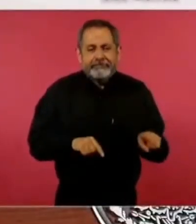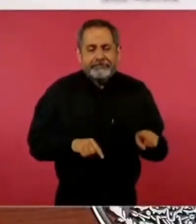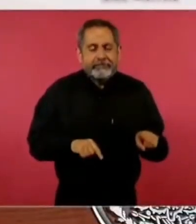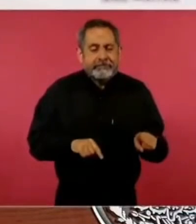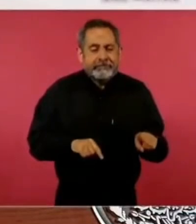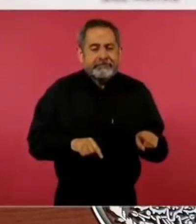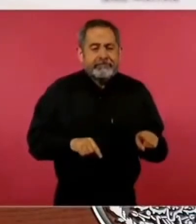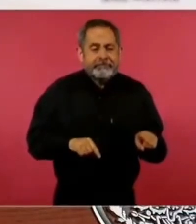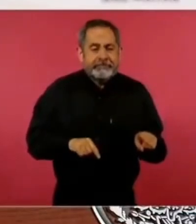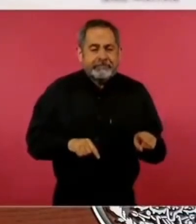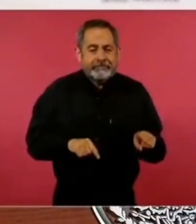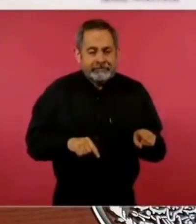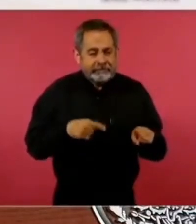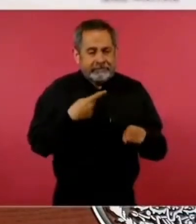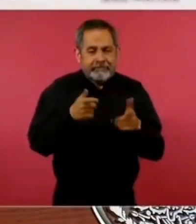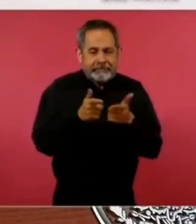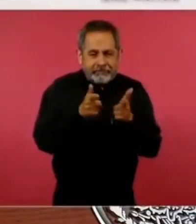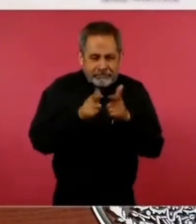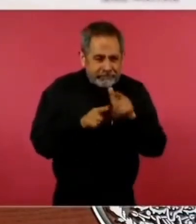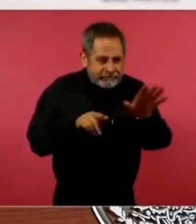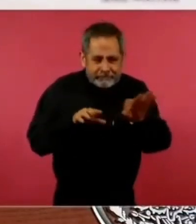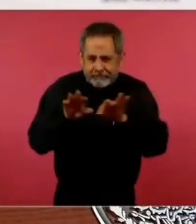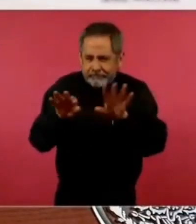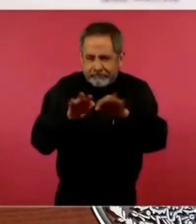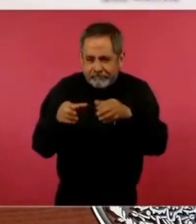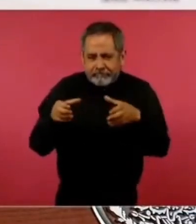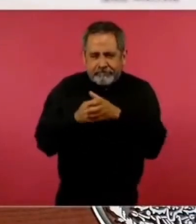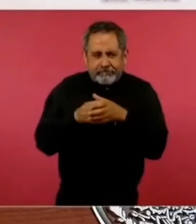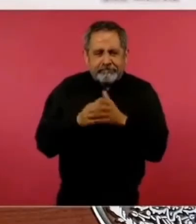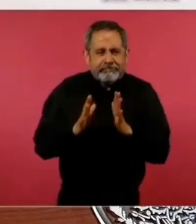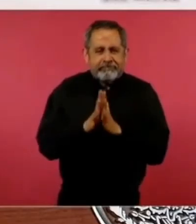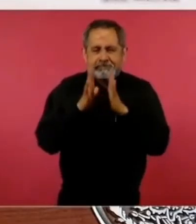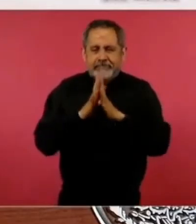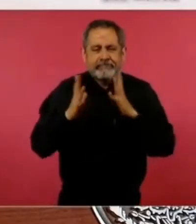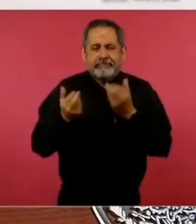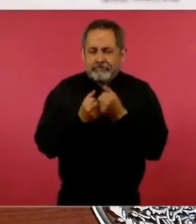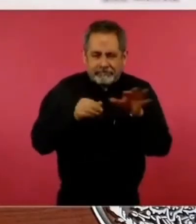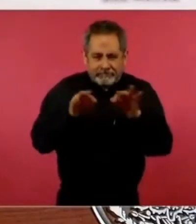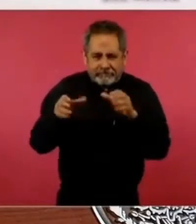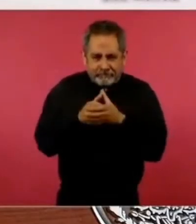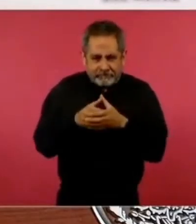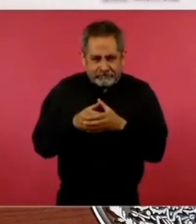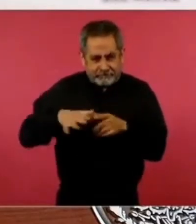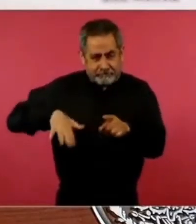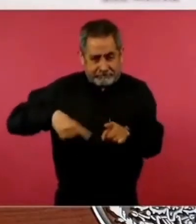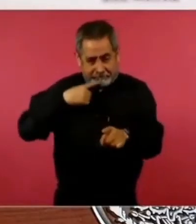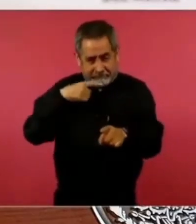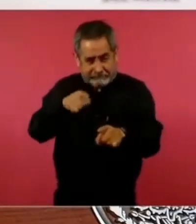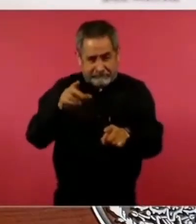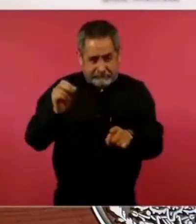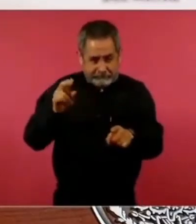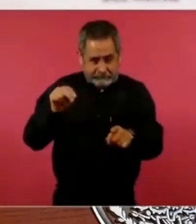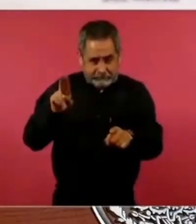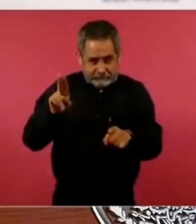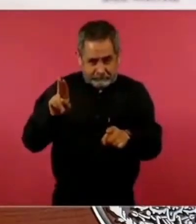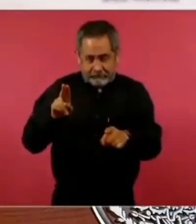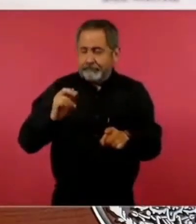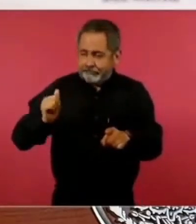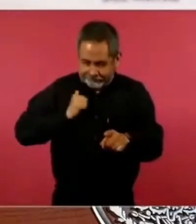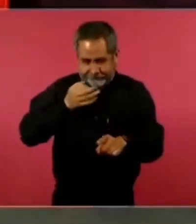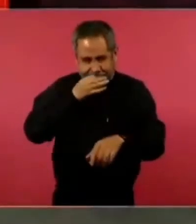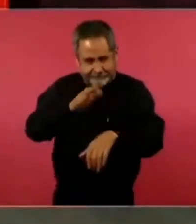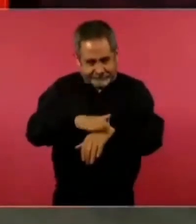de todo este grupo que participó. Y como hablas de la ONU, también quiero aprovechar para